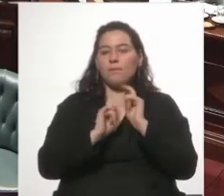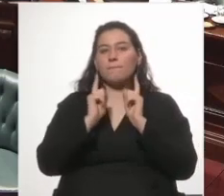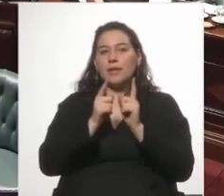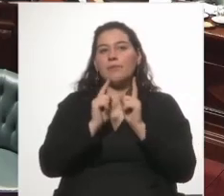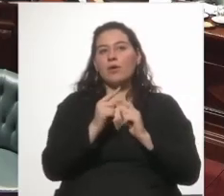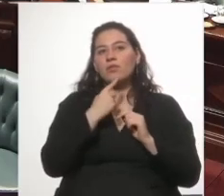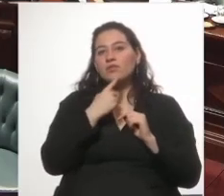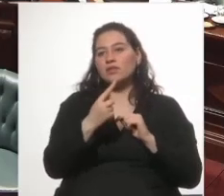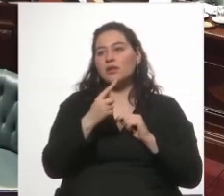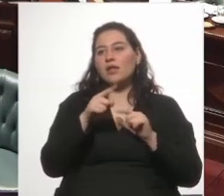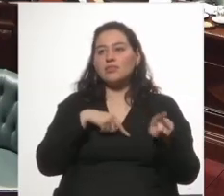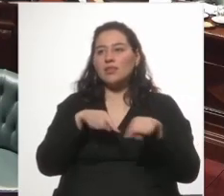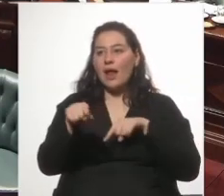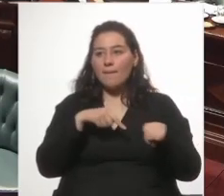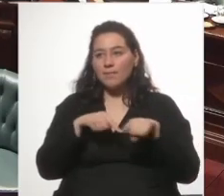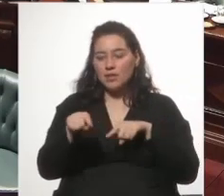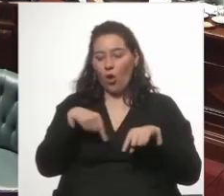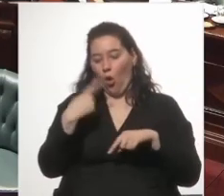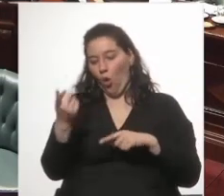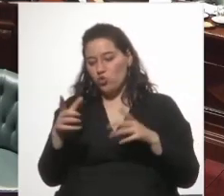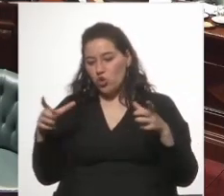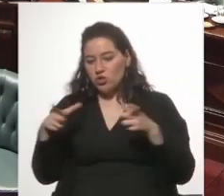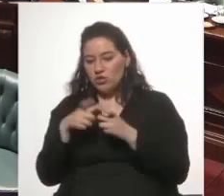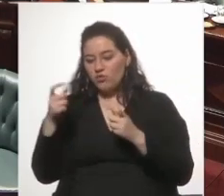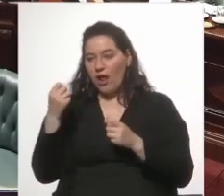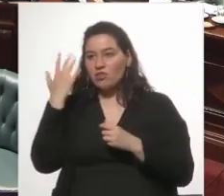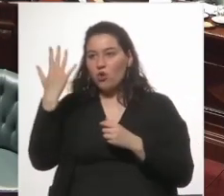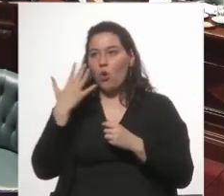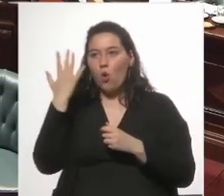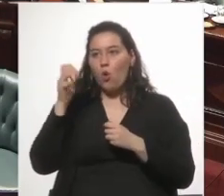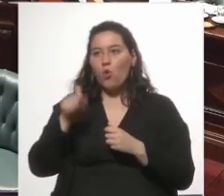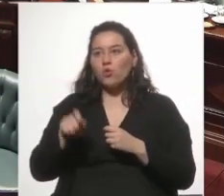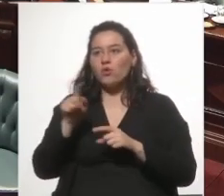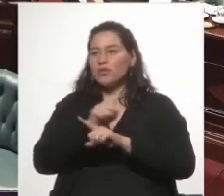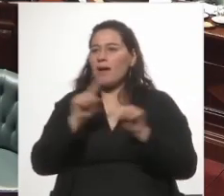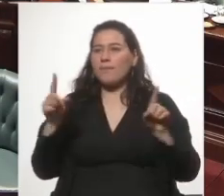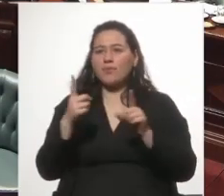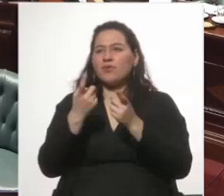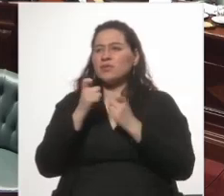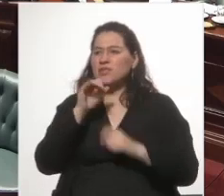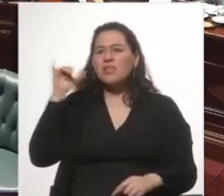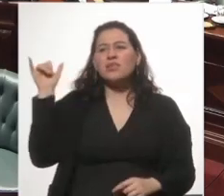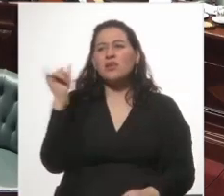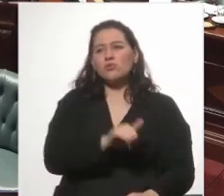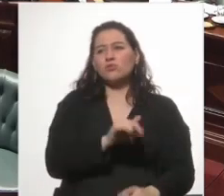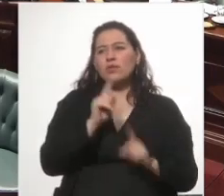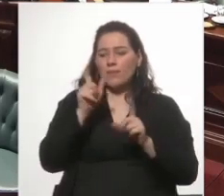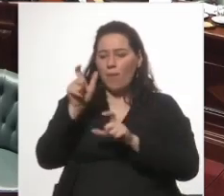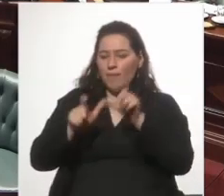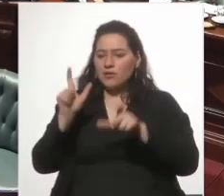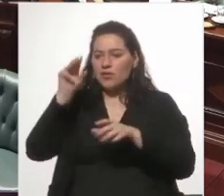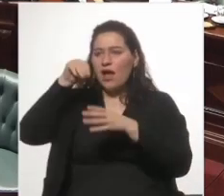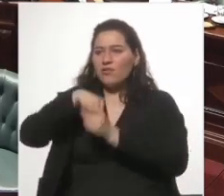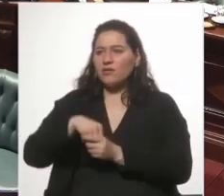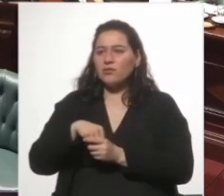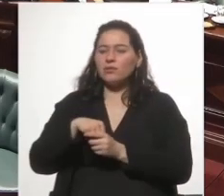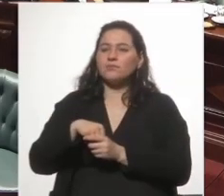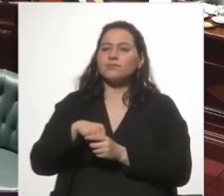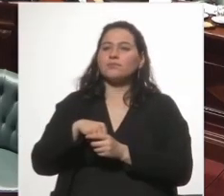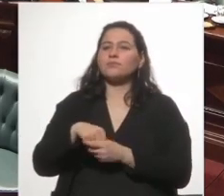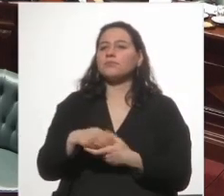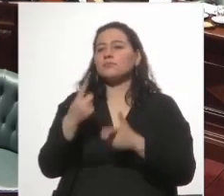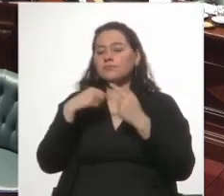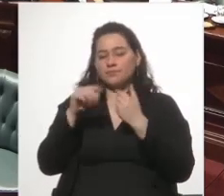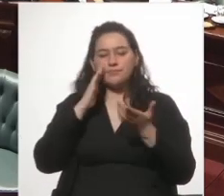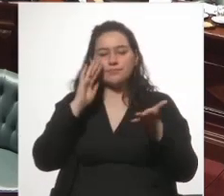la tramitación de otro tribunal de honor hace más de una década tampoco merecieron denuncia alguna de los mismos personajes políticos, lo que